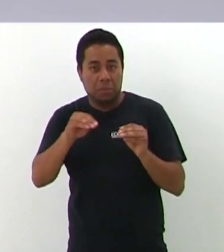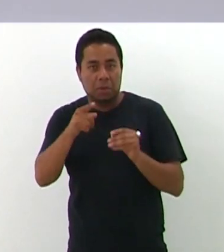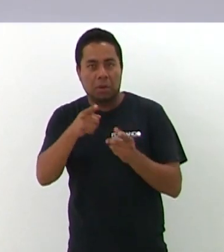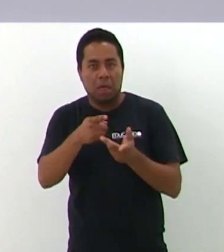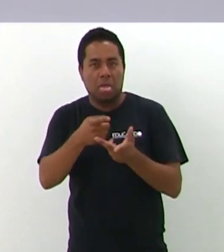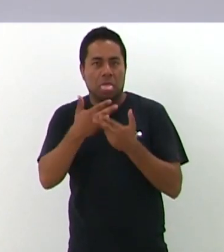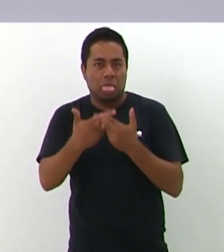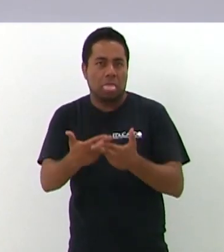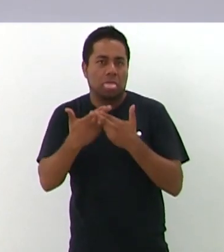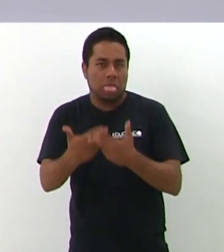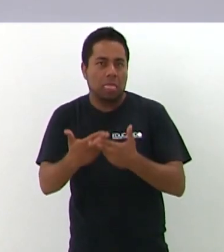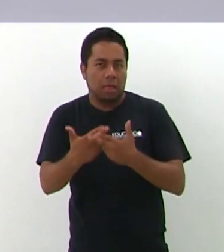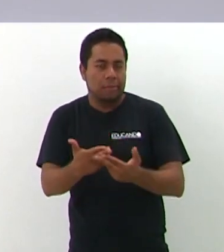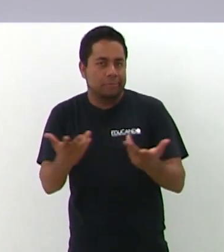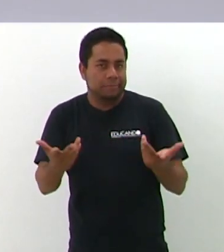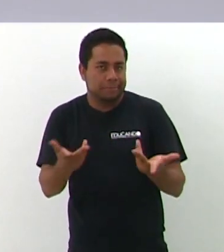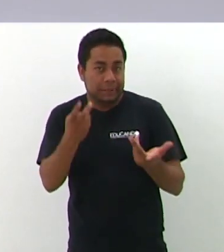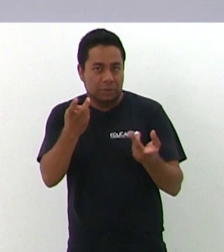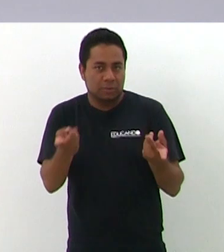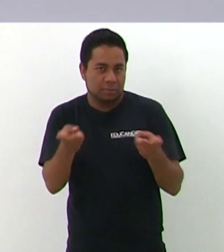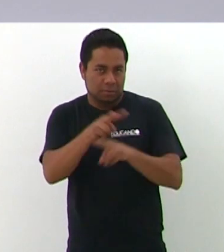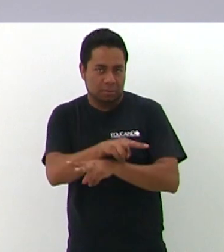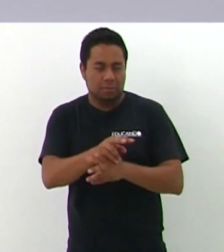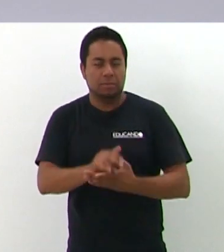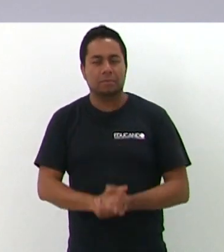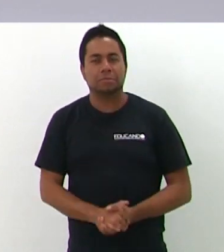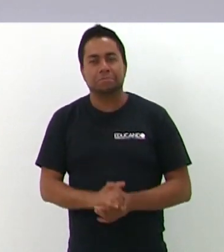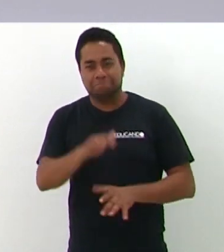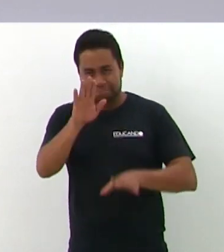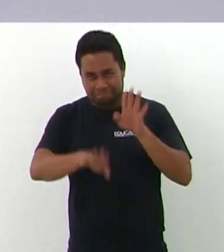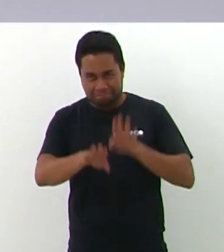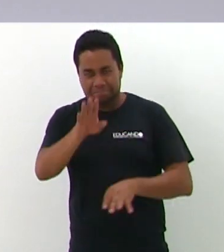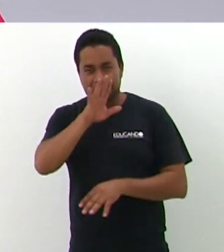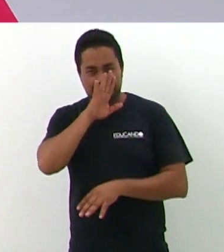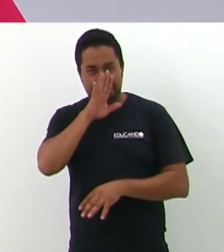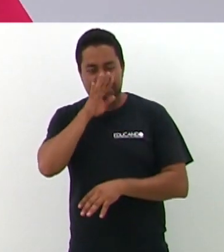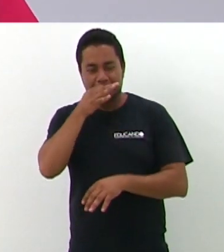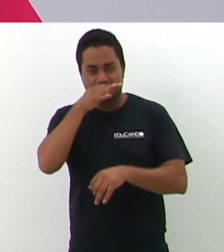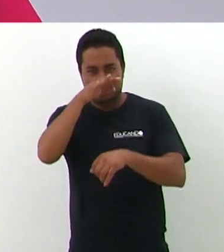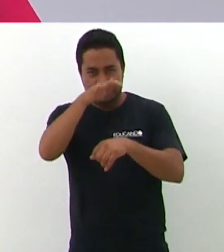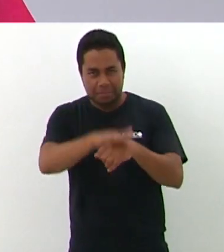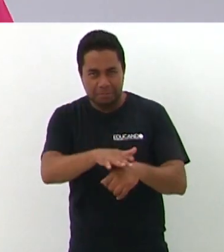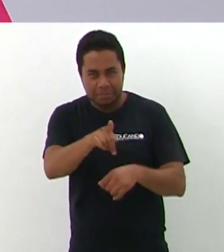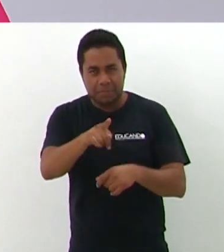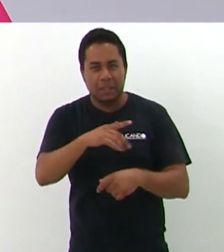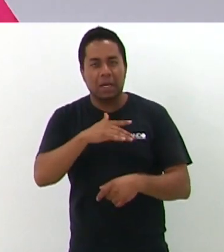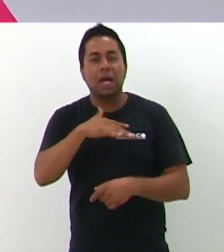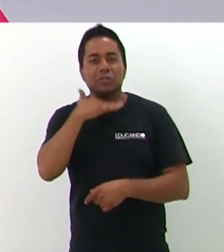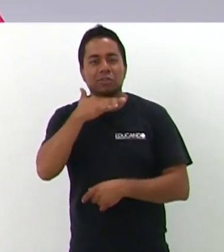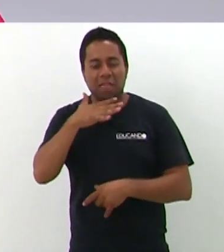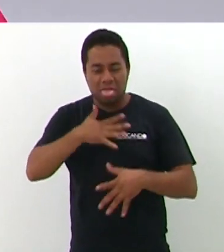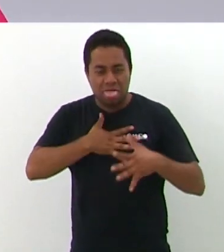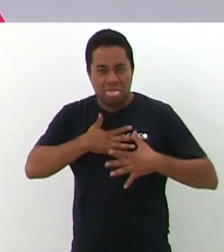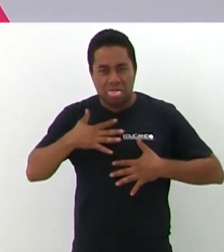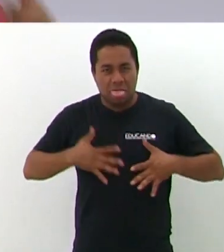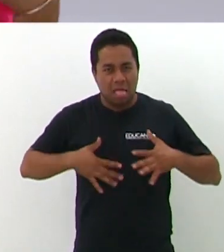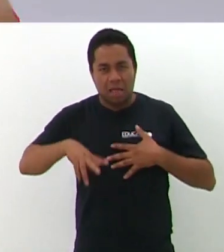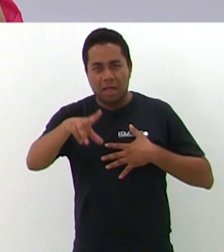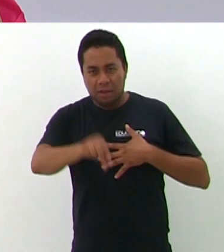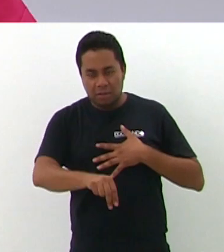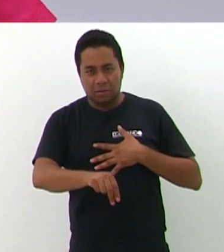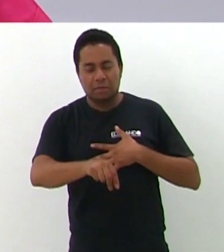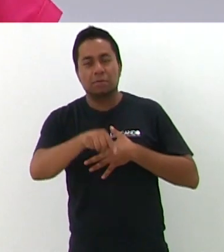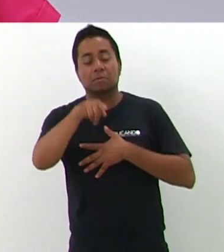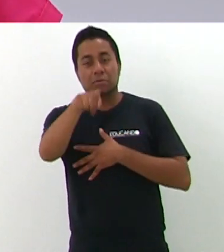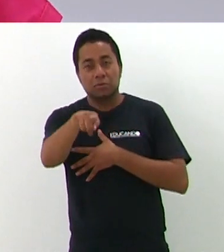queda llena. Otra, a veces nos dicen las mamás, no te ensucies. Y